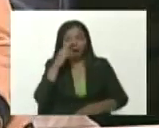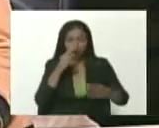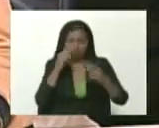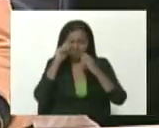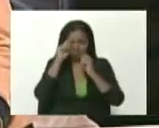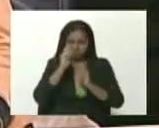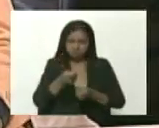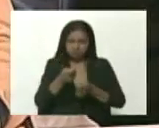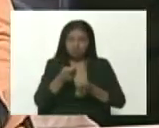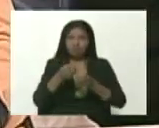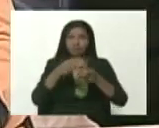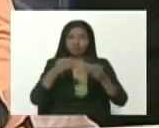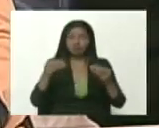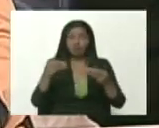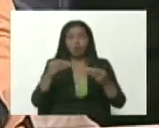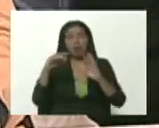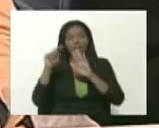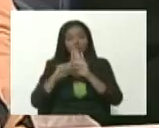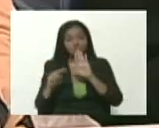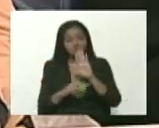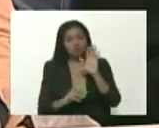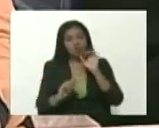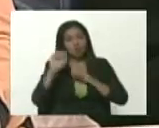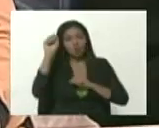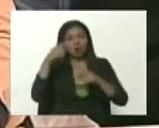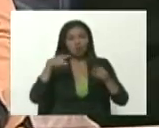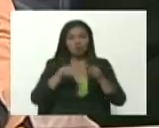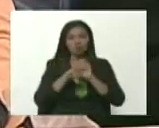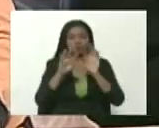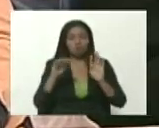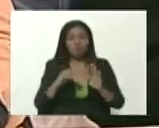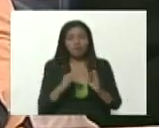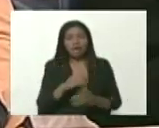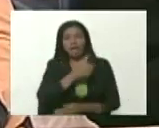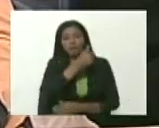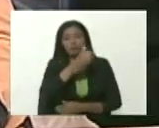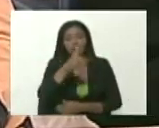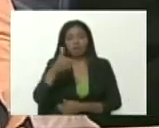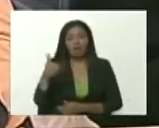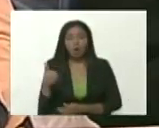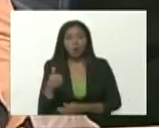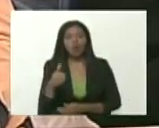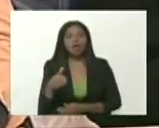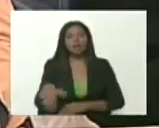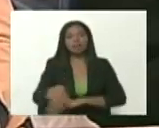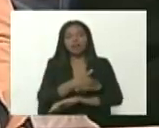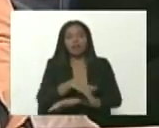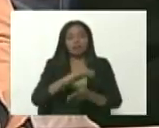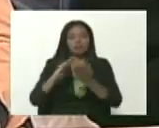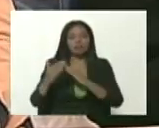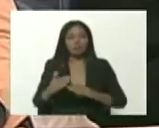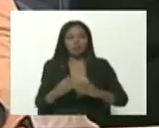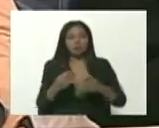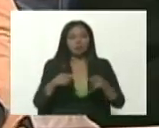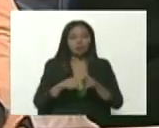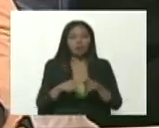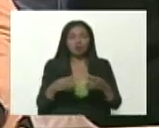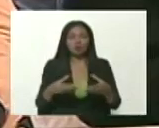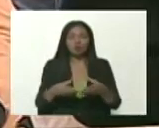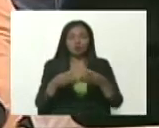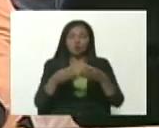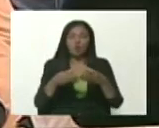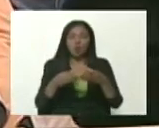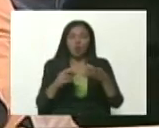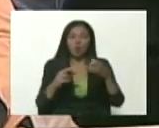reconocimiento de toda esa estructura heroica de jefes y jefas de calle, de comunidad y de UVCH que tenemos a